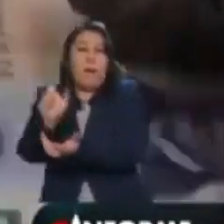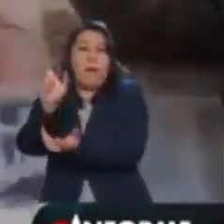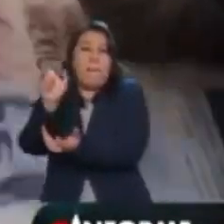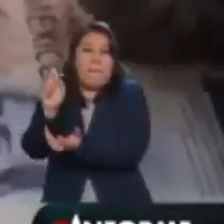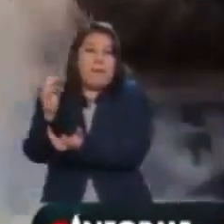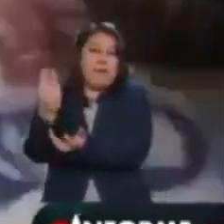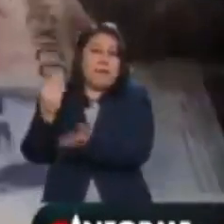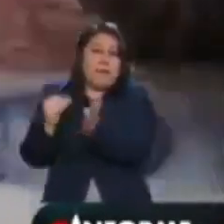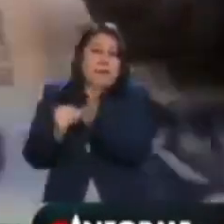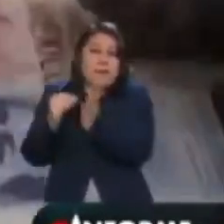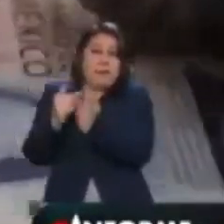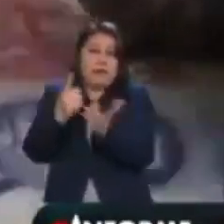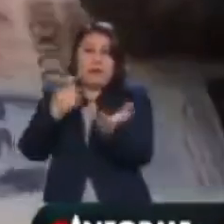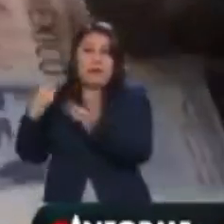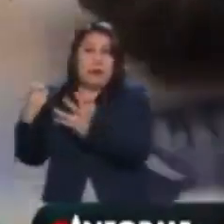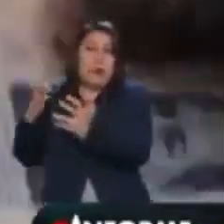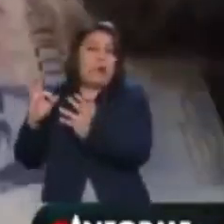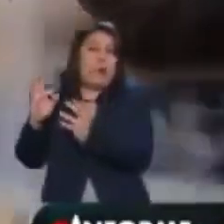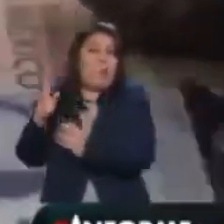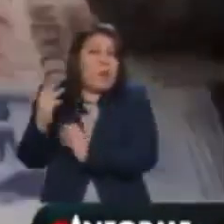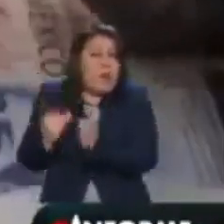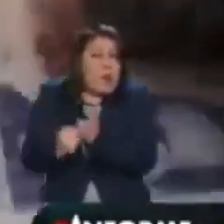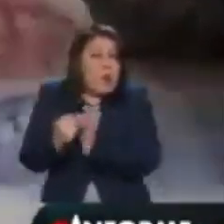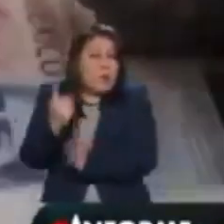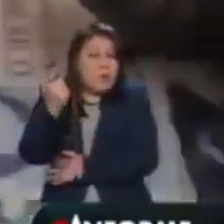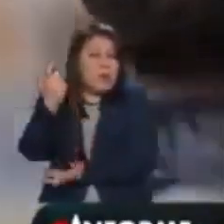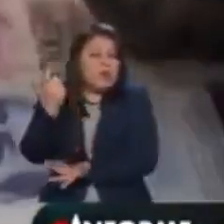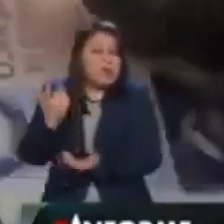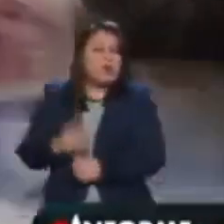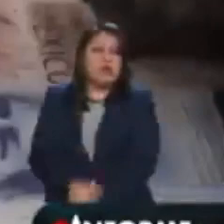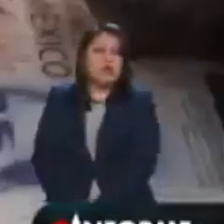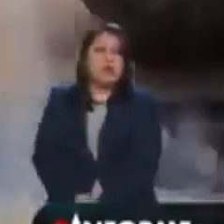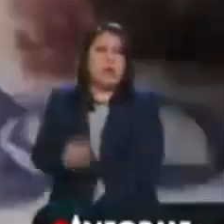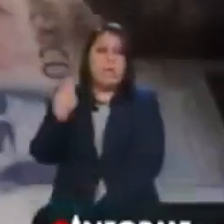23.114.4 millones de pesos. Así quedarían por ejercer